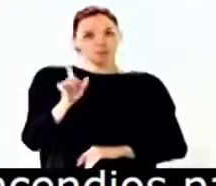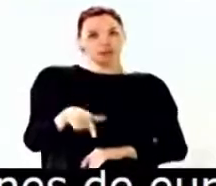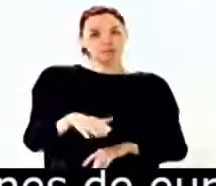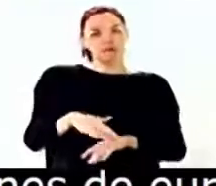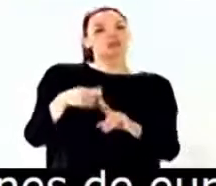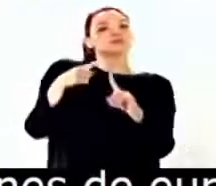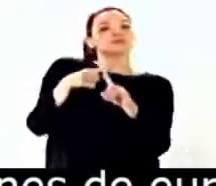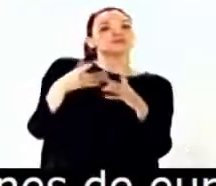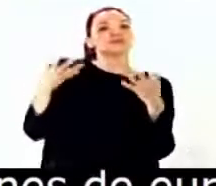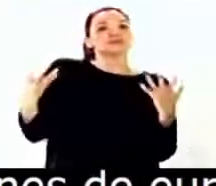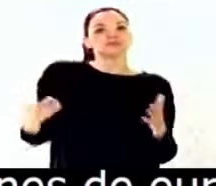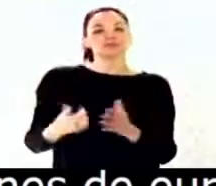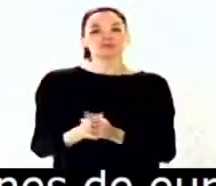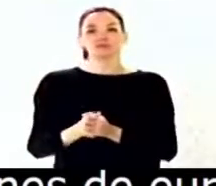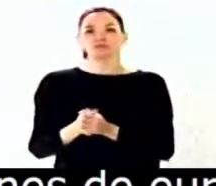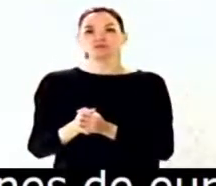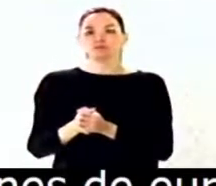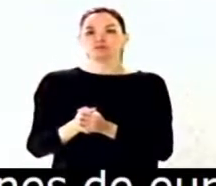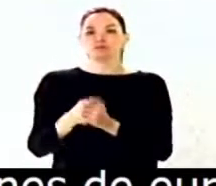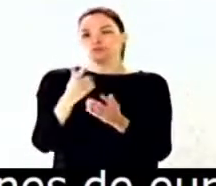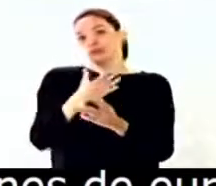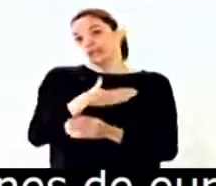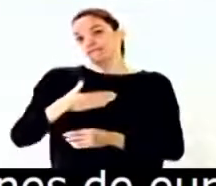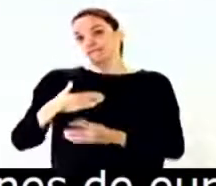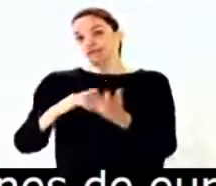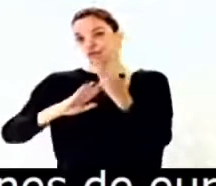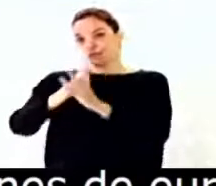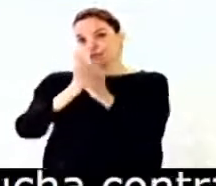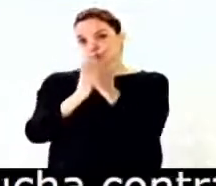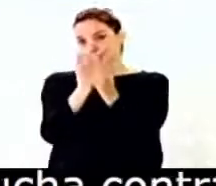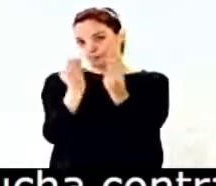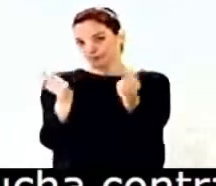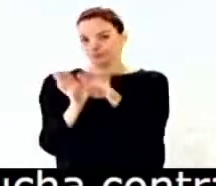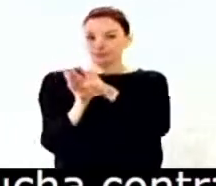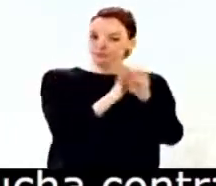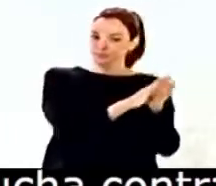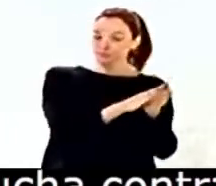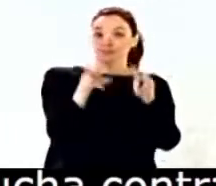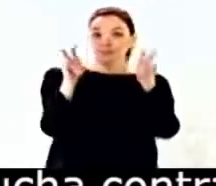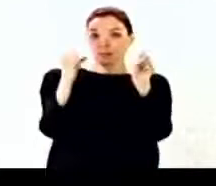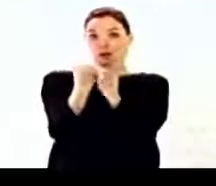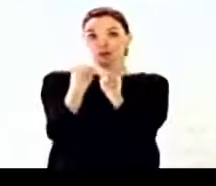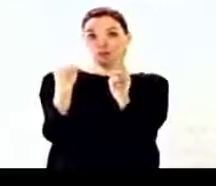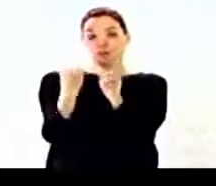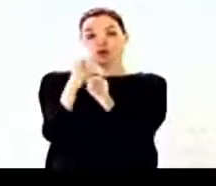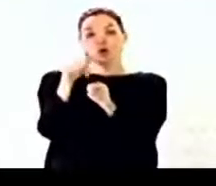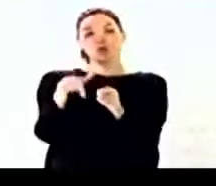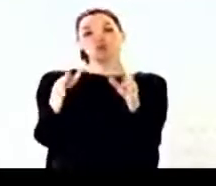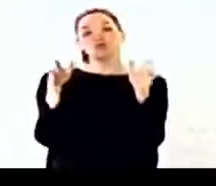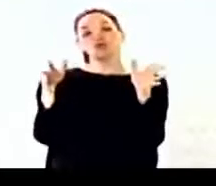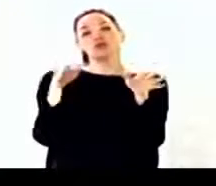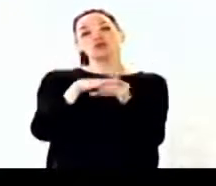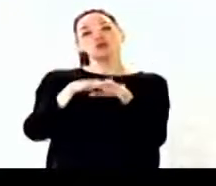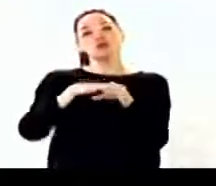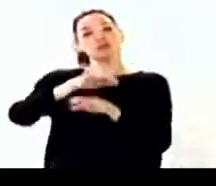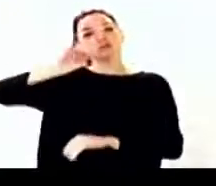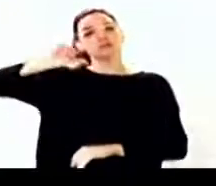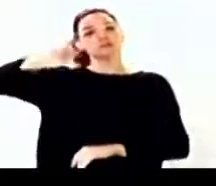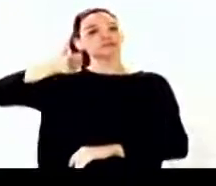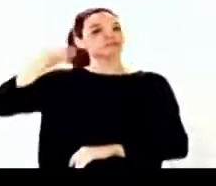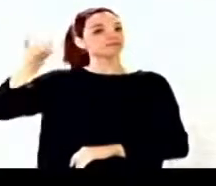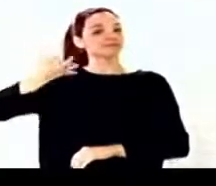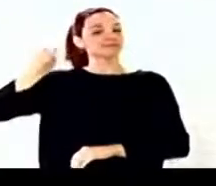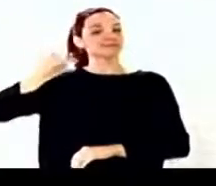lucha contra incendios. Y en materia de empleo, el Consejo de Gobierno de hoy ha dado luz verde a